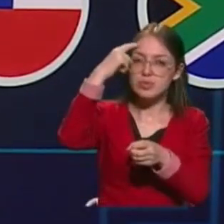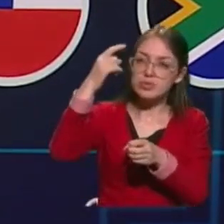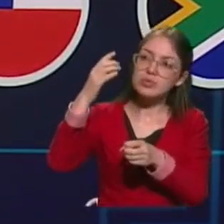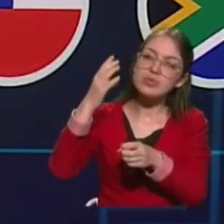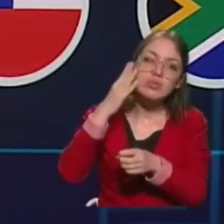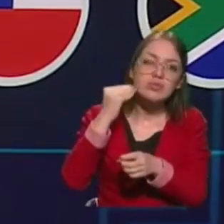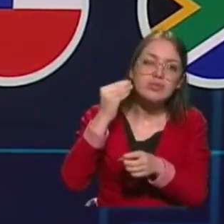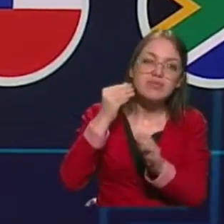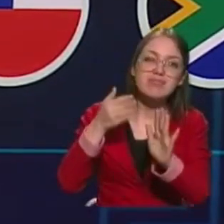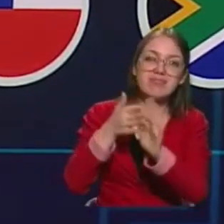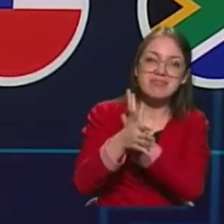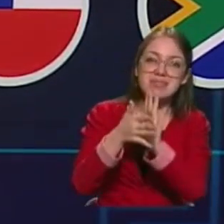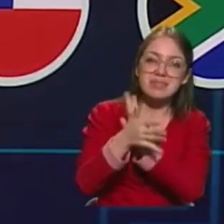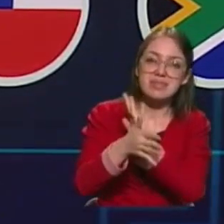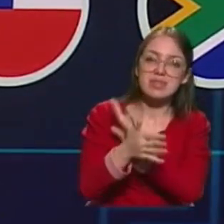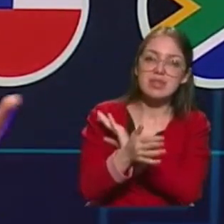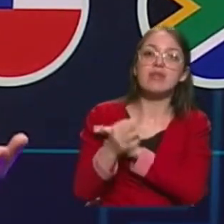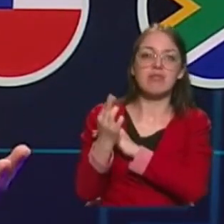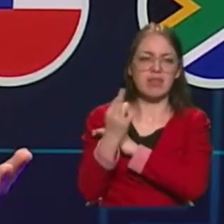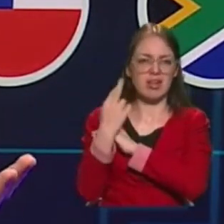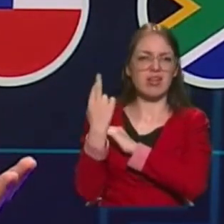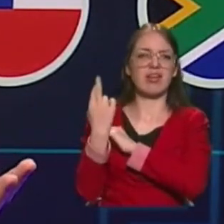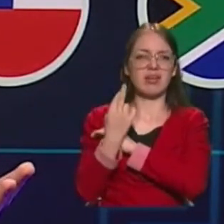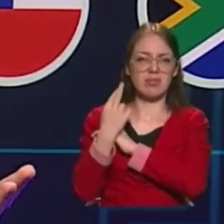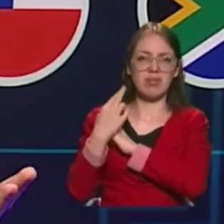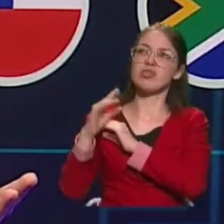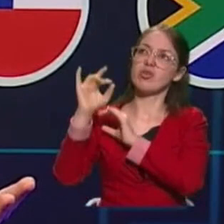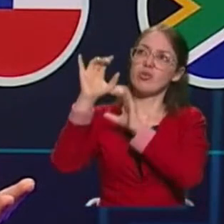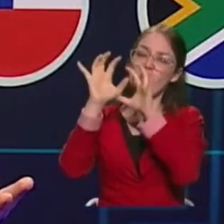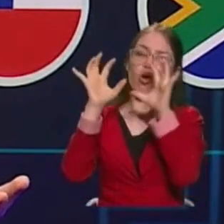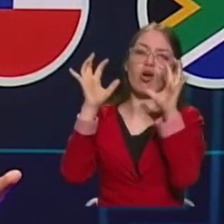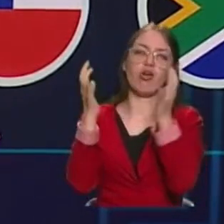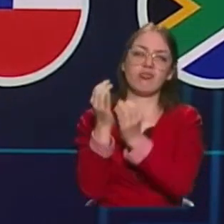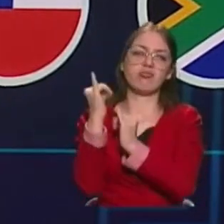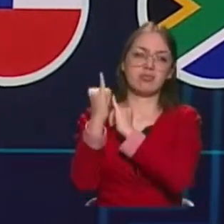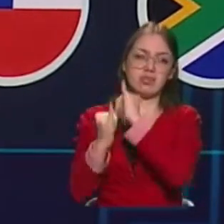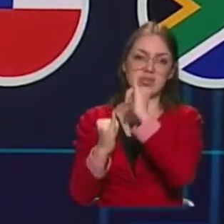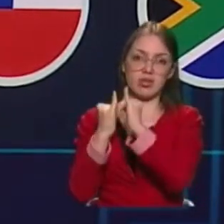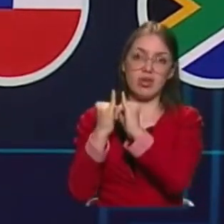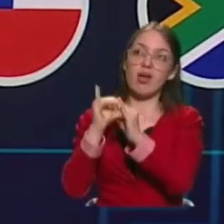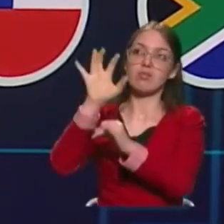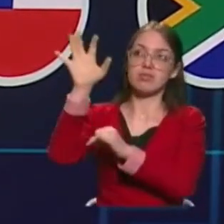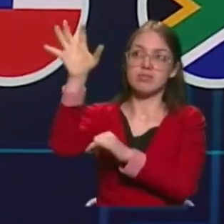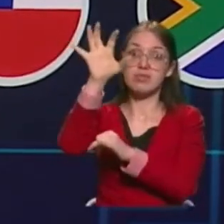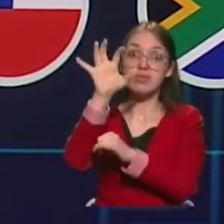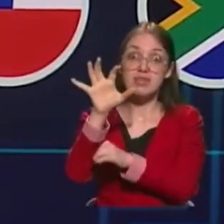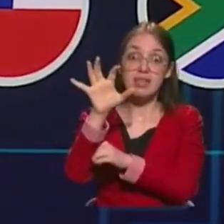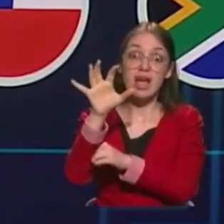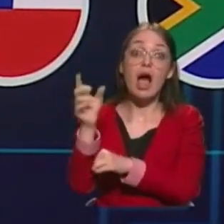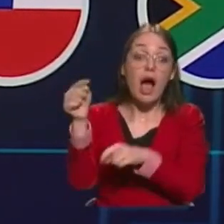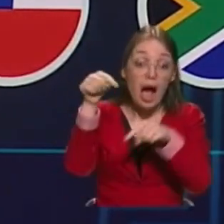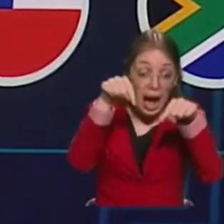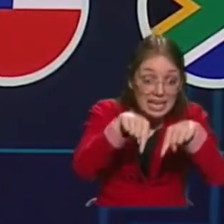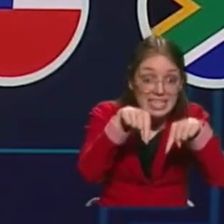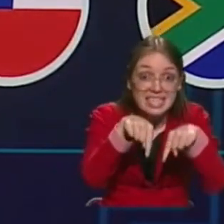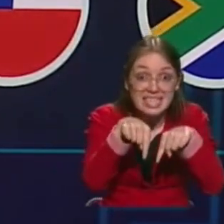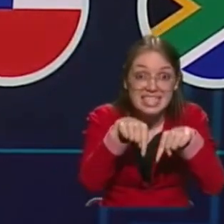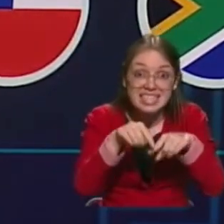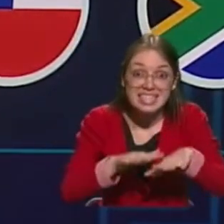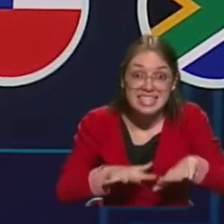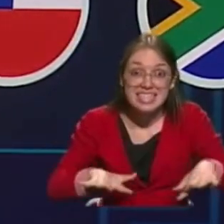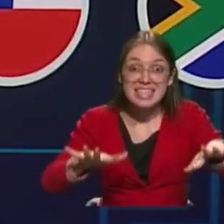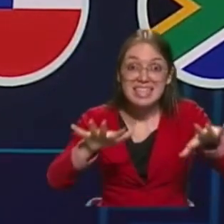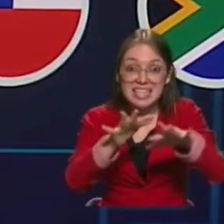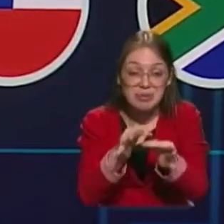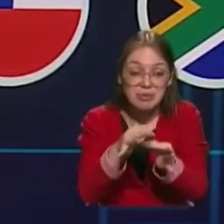repaso por algunas ciudades en materia internacional para conocer lo que están haciendo afuera pero ahora vamos a conocer lo que se está haciendo aquí adentro también en